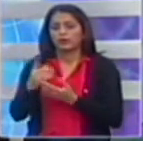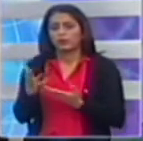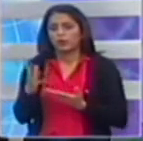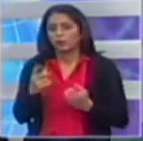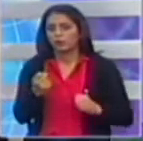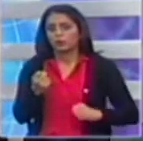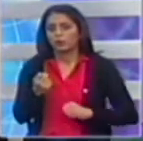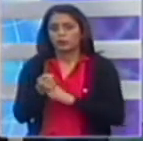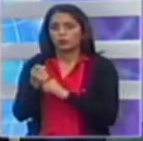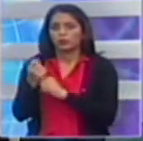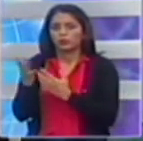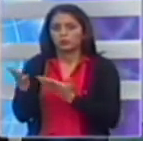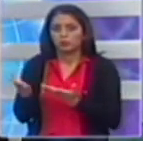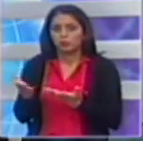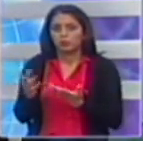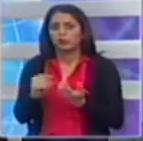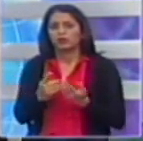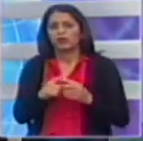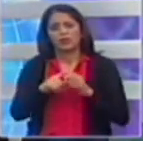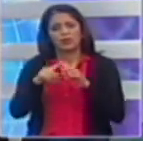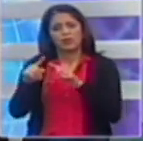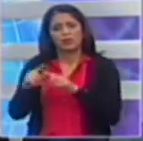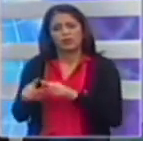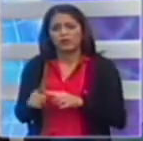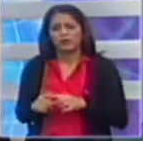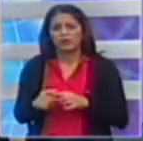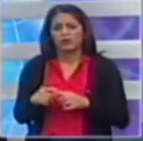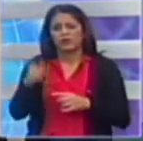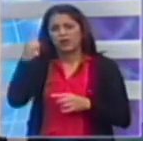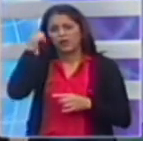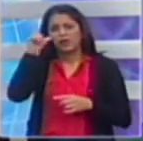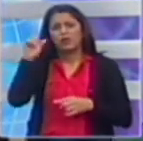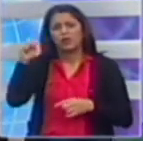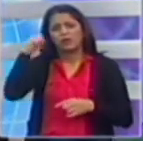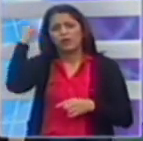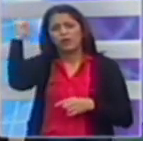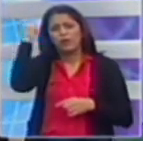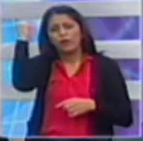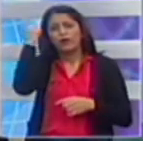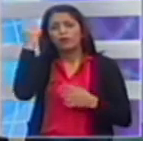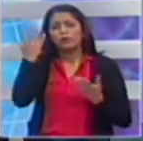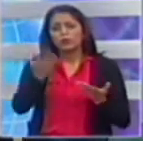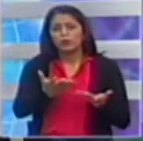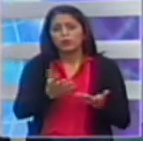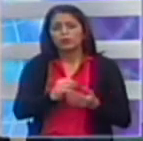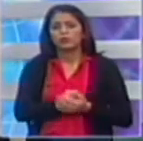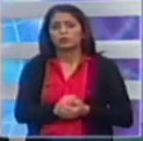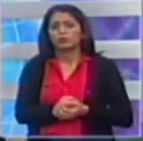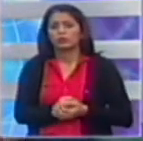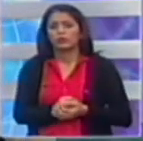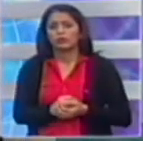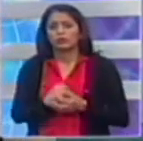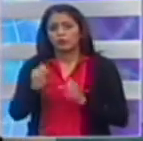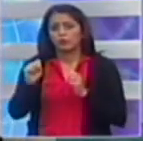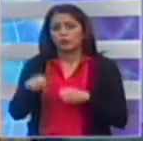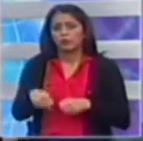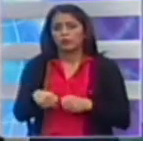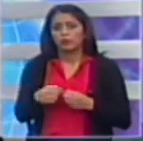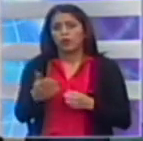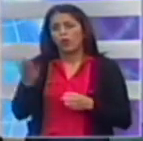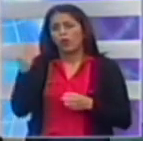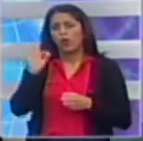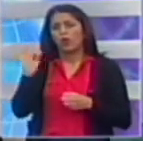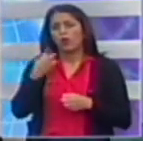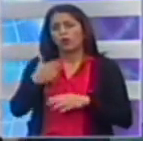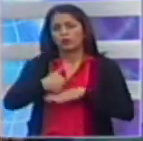señor Donald Trump, y asimismo líderes históricos que ha podido tener este partido como el señor John McCain o ex candidatos